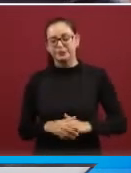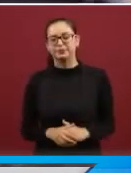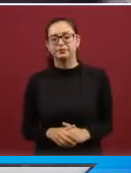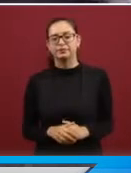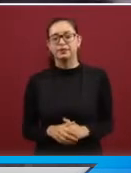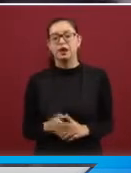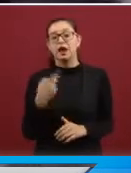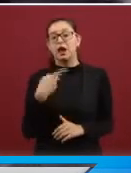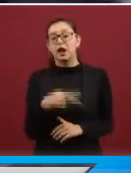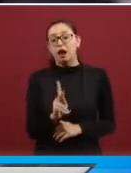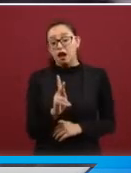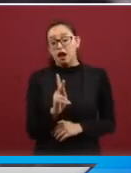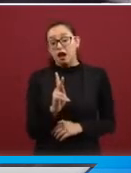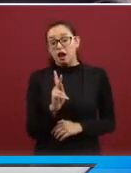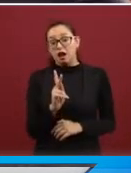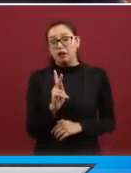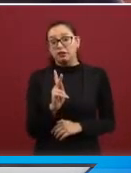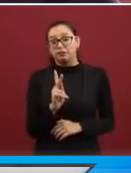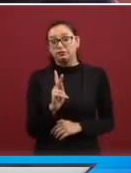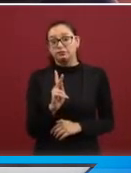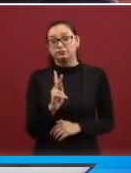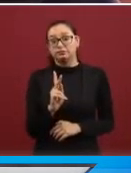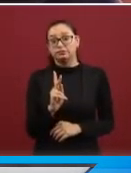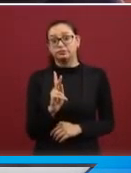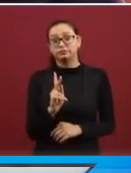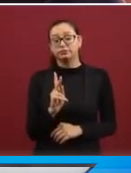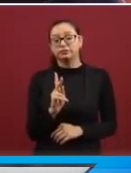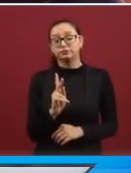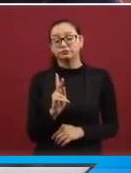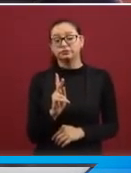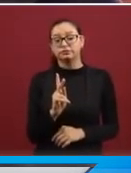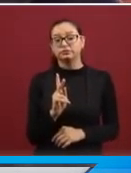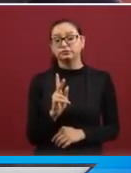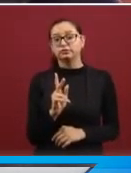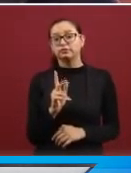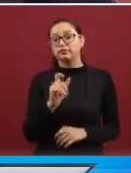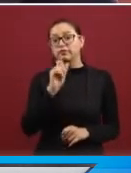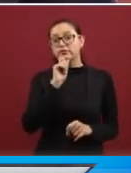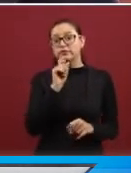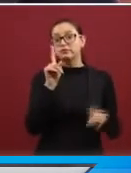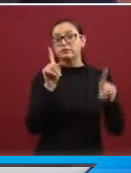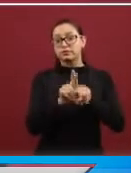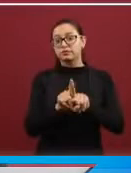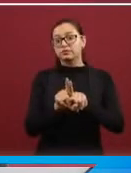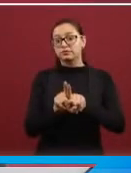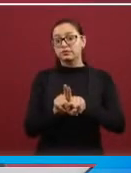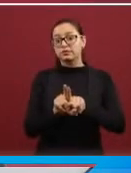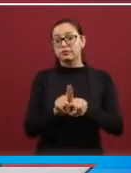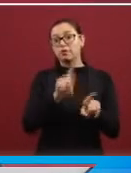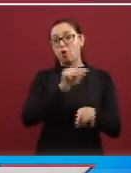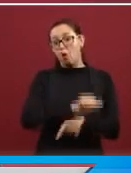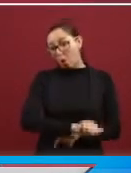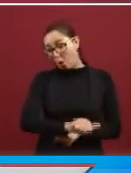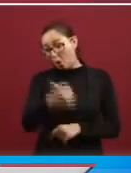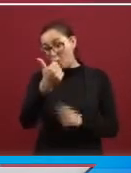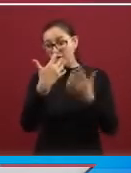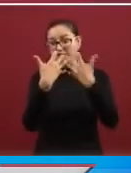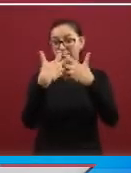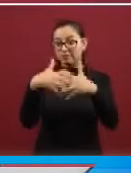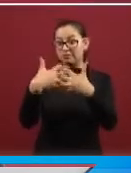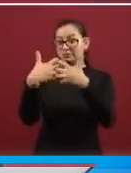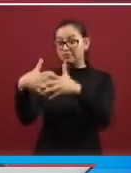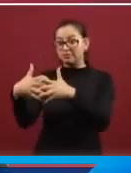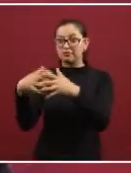gobierno pasado se toma la decisión de adquirir plantas que fueron privatizadas con Salinas. De igual forma se busca una solución para los contratos leoninos de